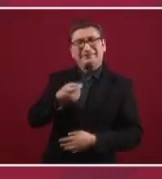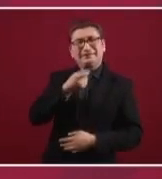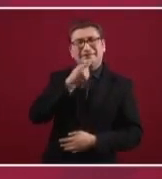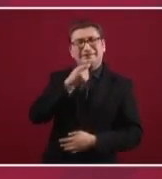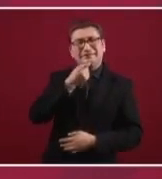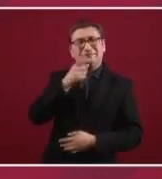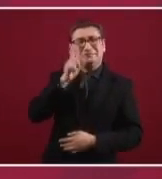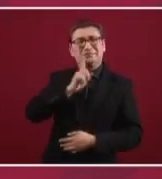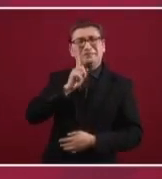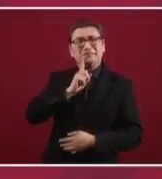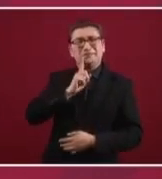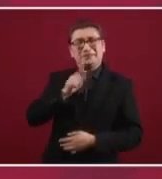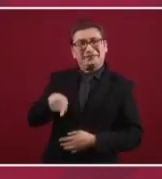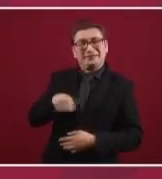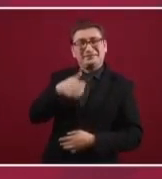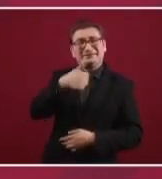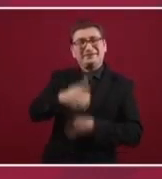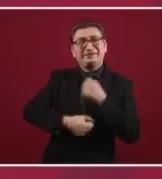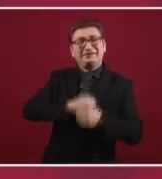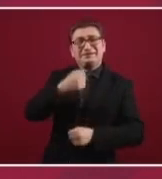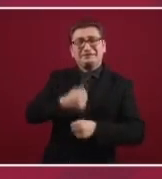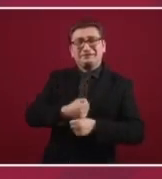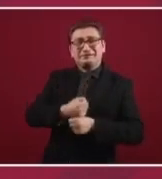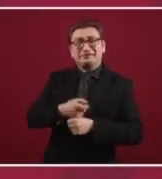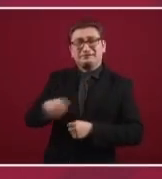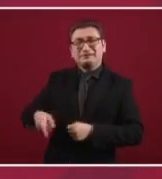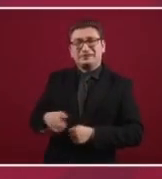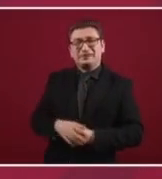de 6 años con un saxofón